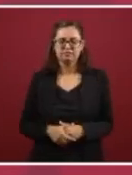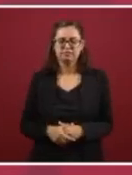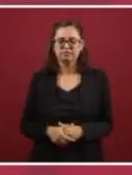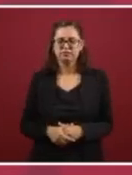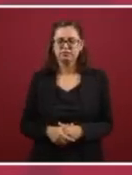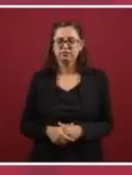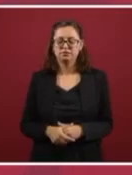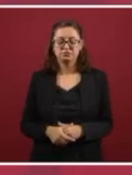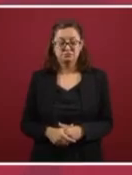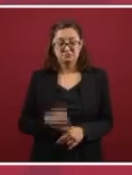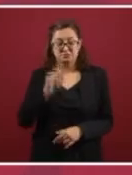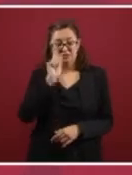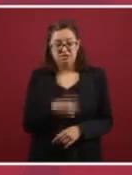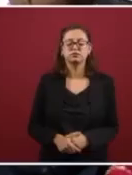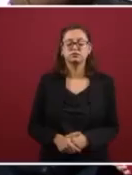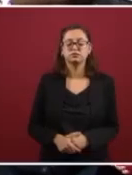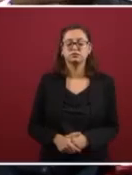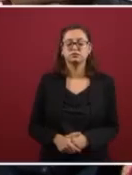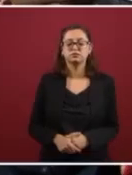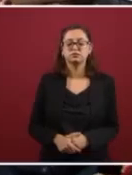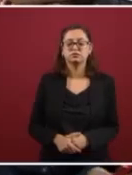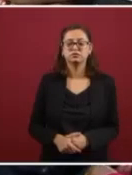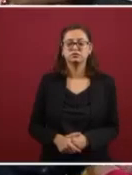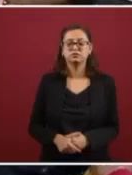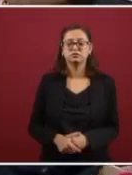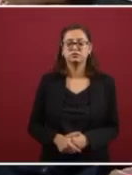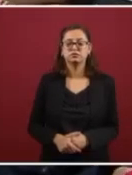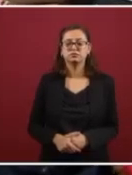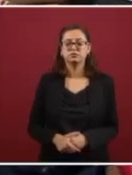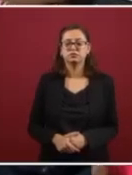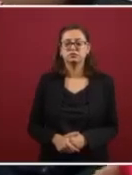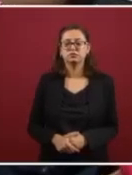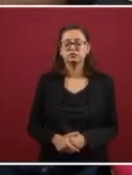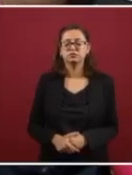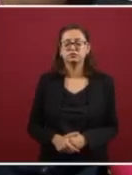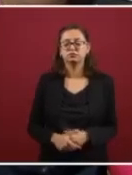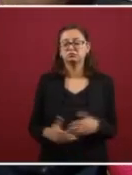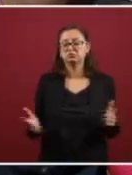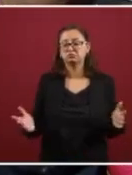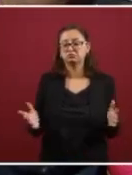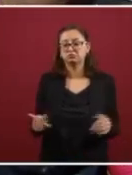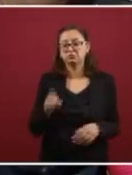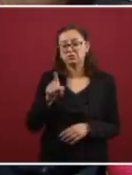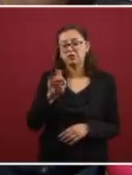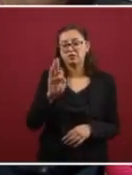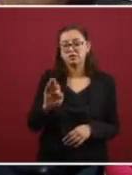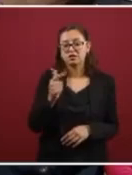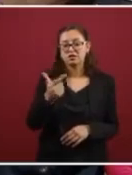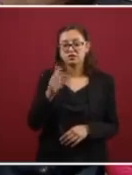ni de Salinas. Es un asunto de la Fiscalía General.